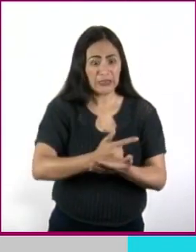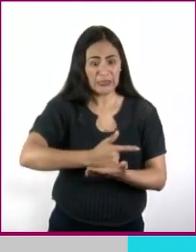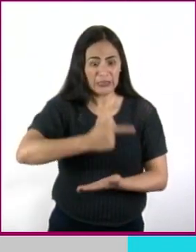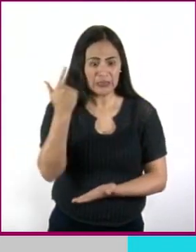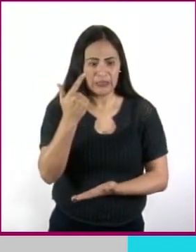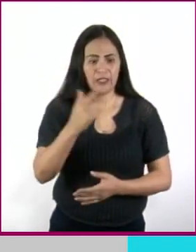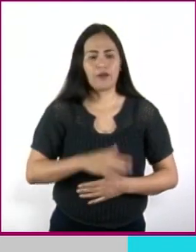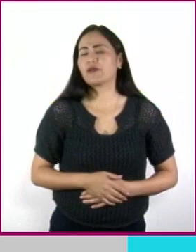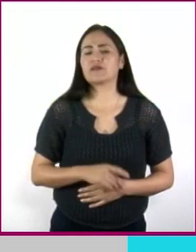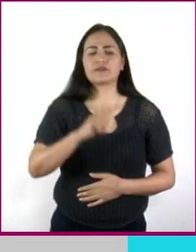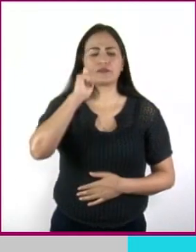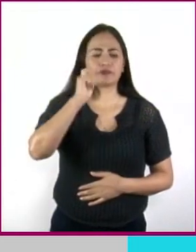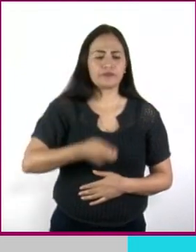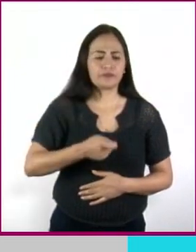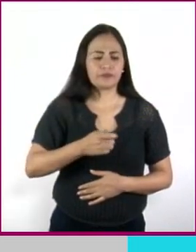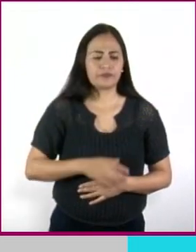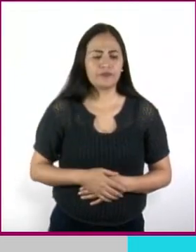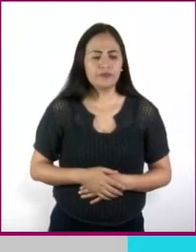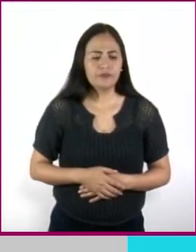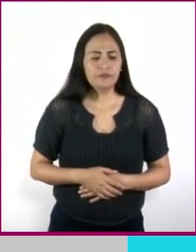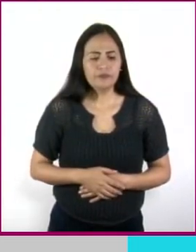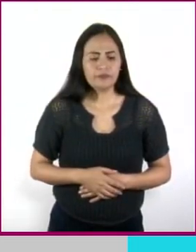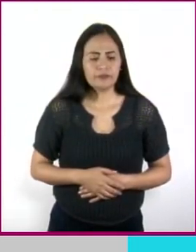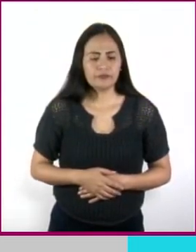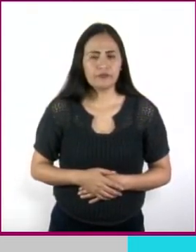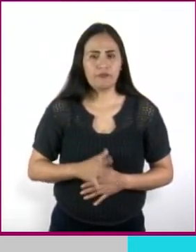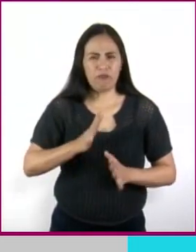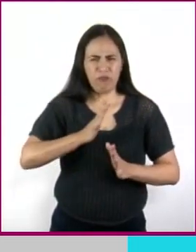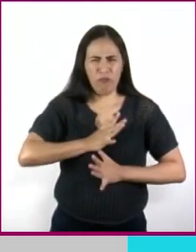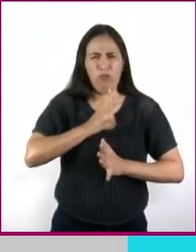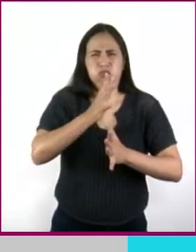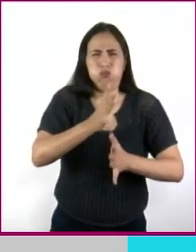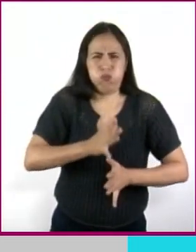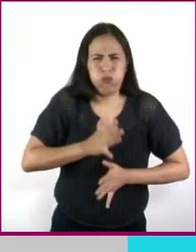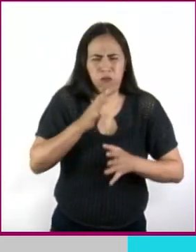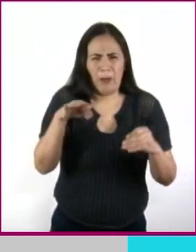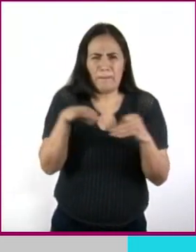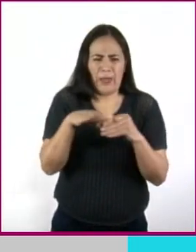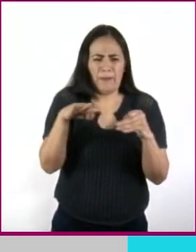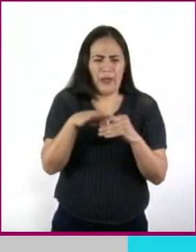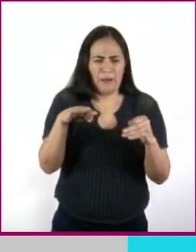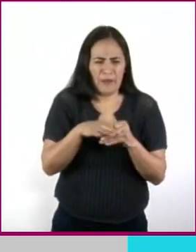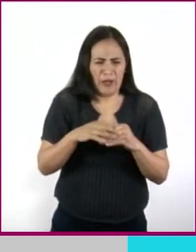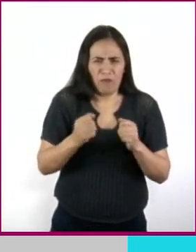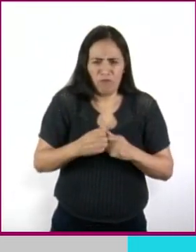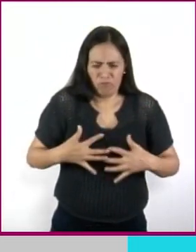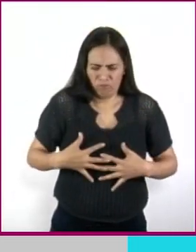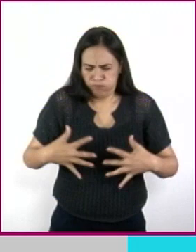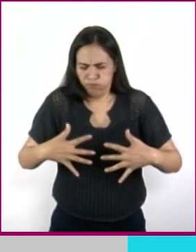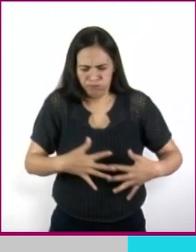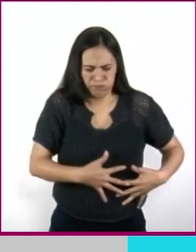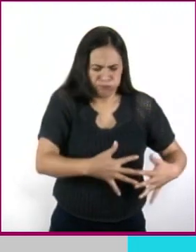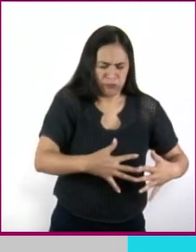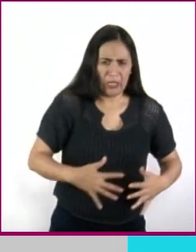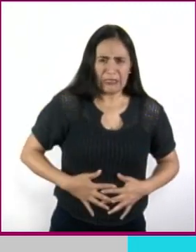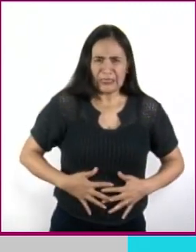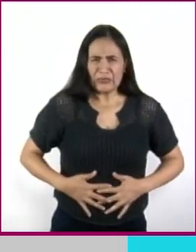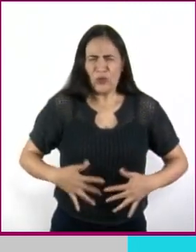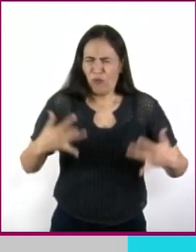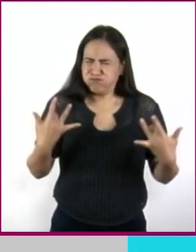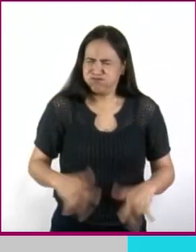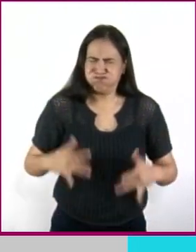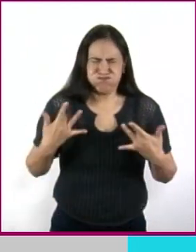grave. Los signos de alarma son vómitos reiterados, edema o hinchazón, dolor abdominal